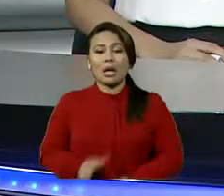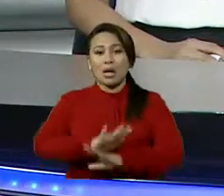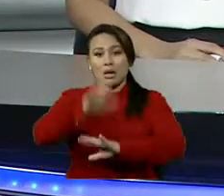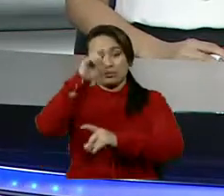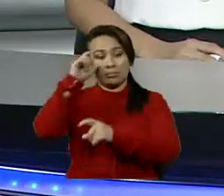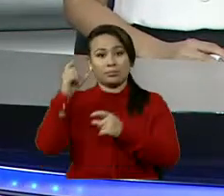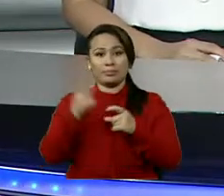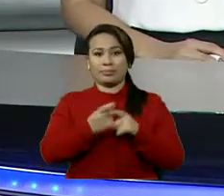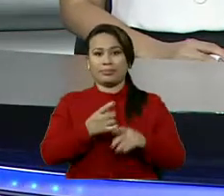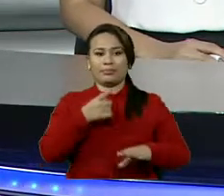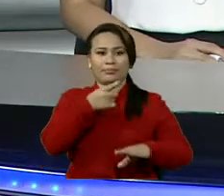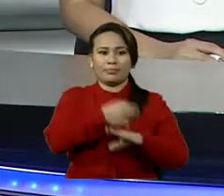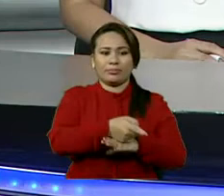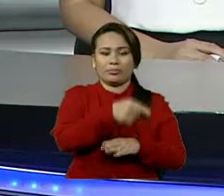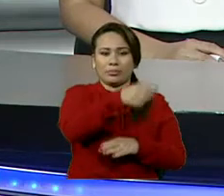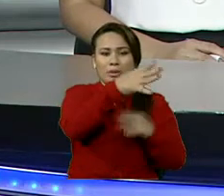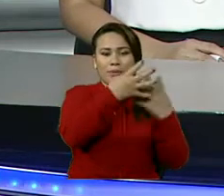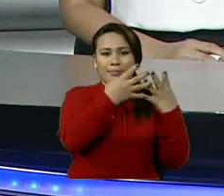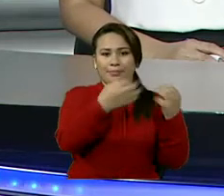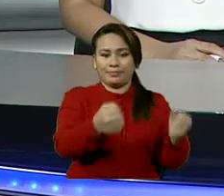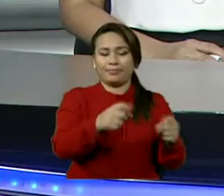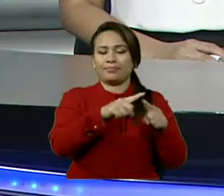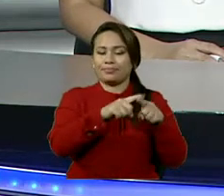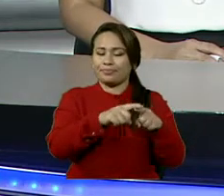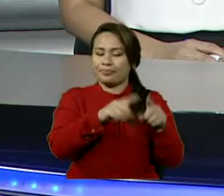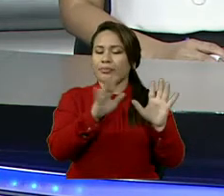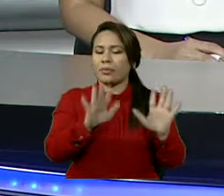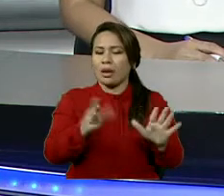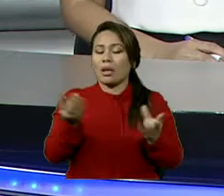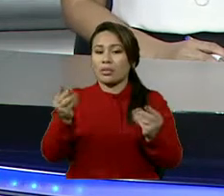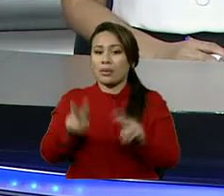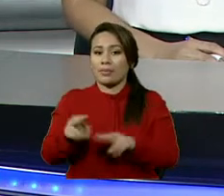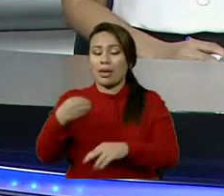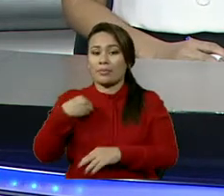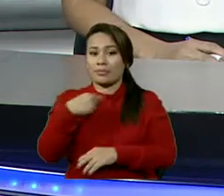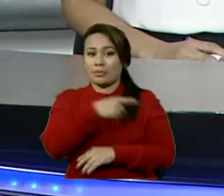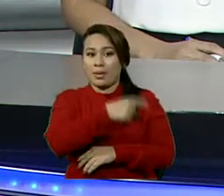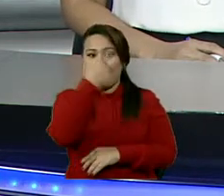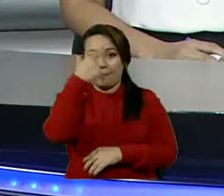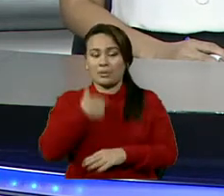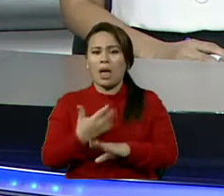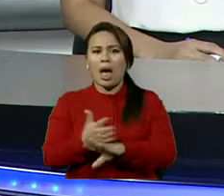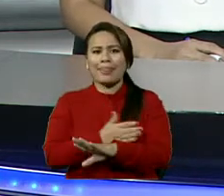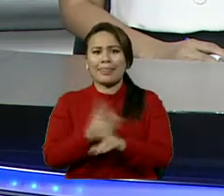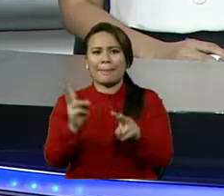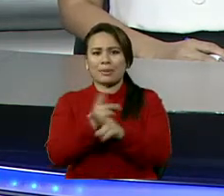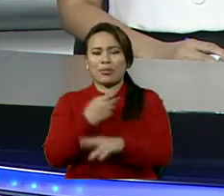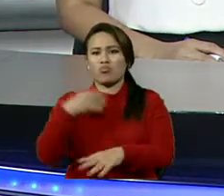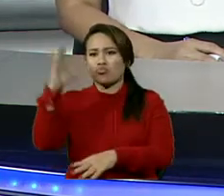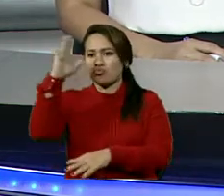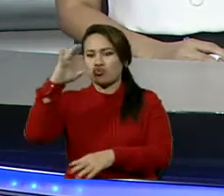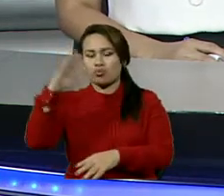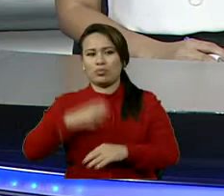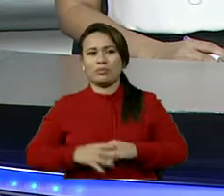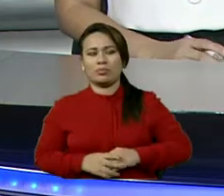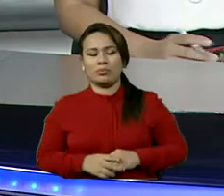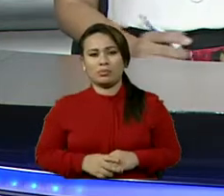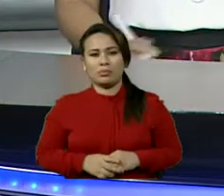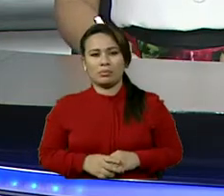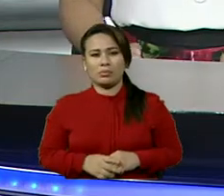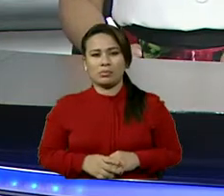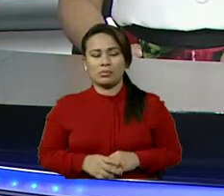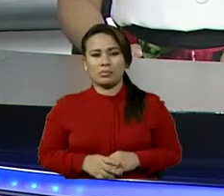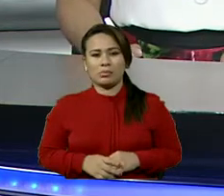de cargos, el juez ordenó prisión preventiva. Se conoció incluso que el individuo tenía orden de captura vigente.